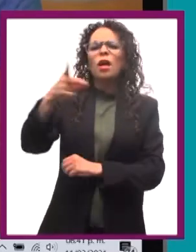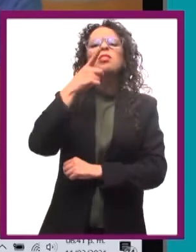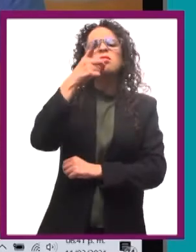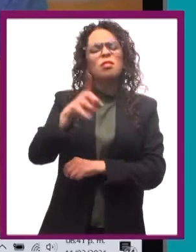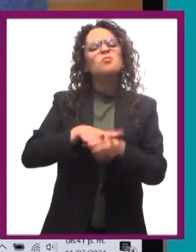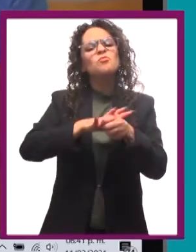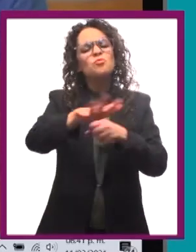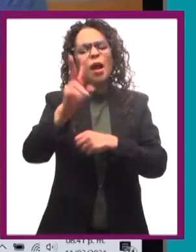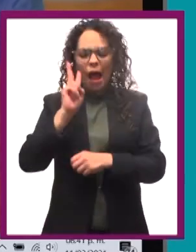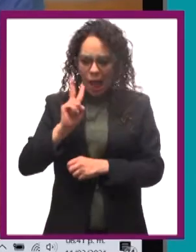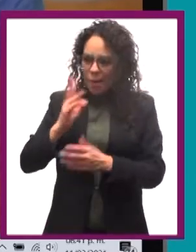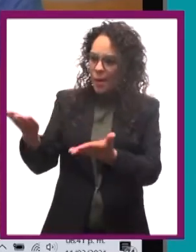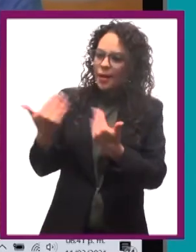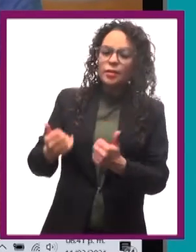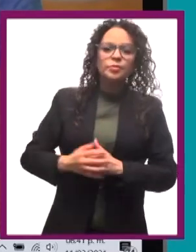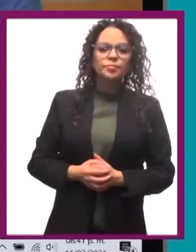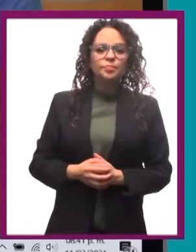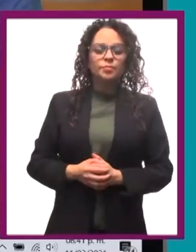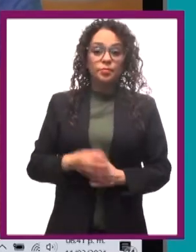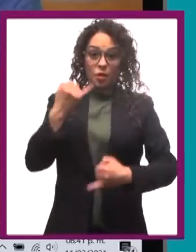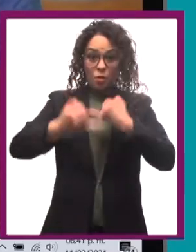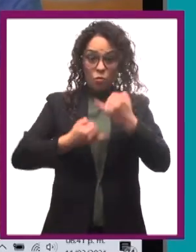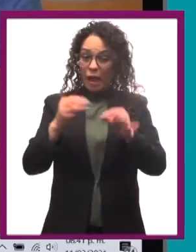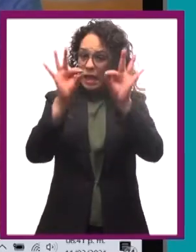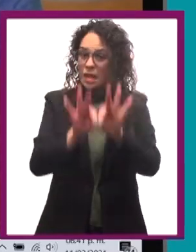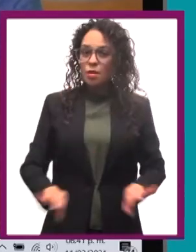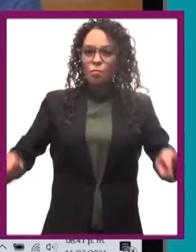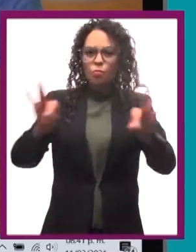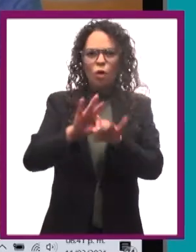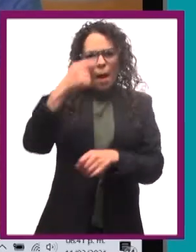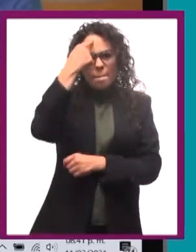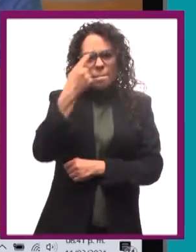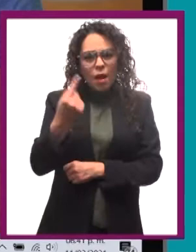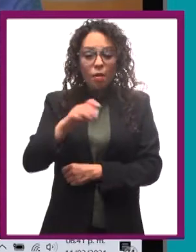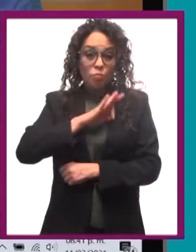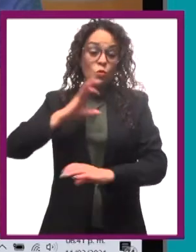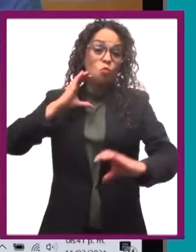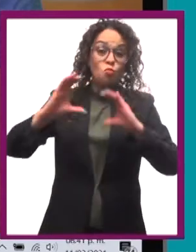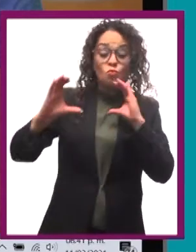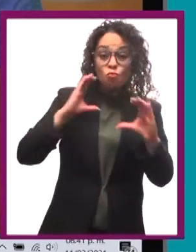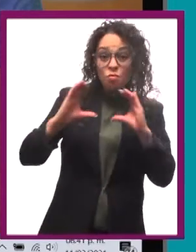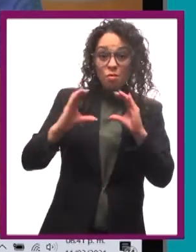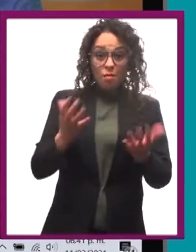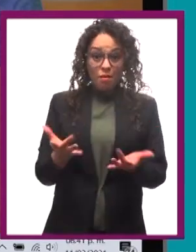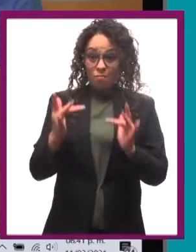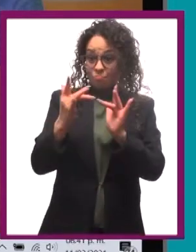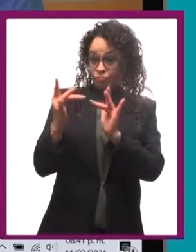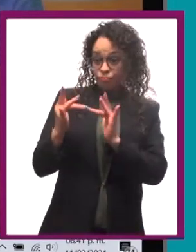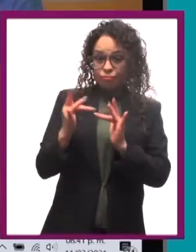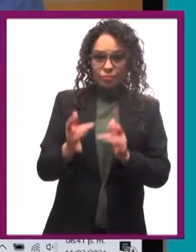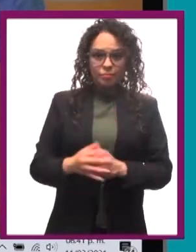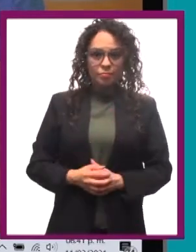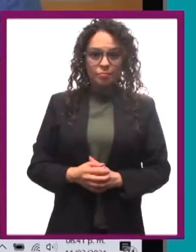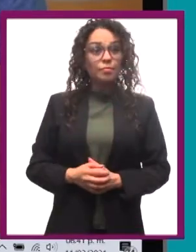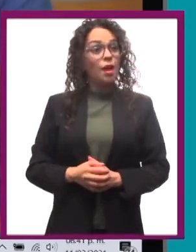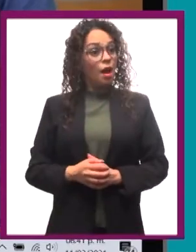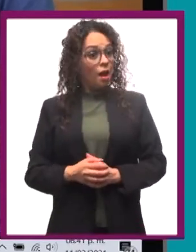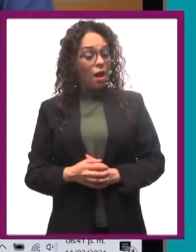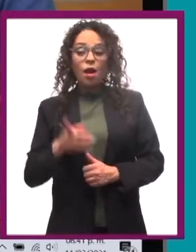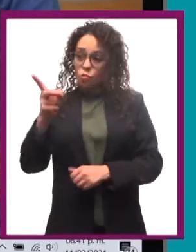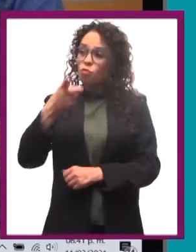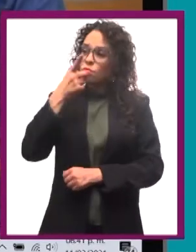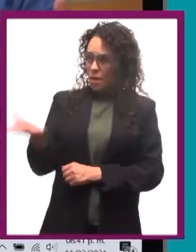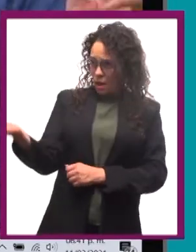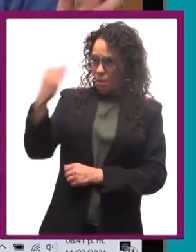ver, ¿qué dice tu maestro? Que el juego es muy importante para comunicarnos. ¿Sí? Pues dile